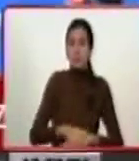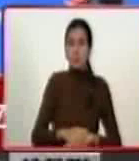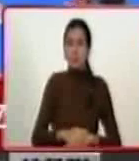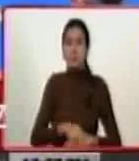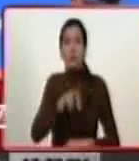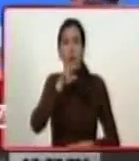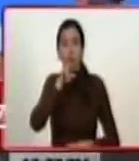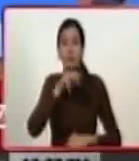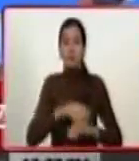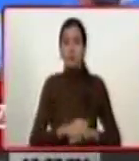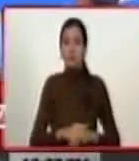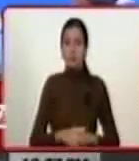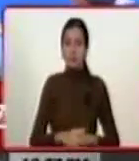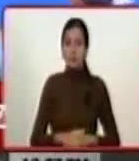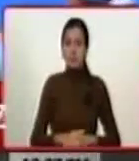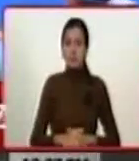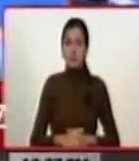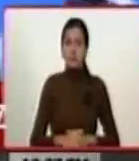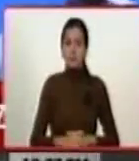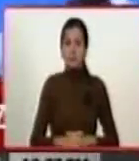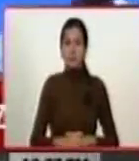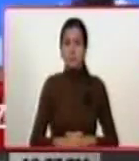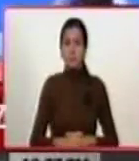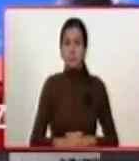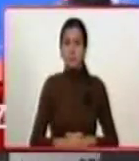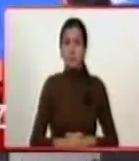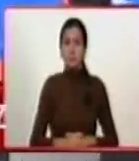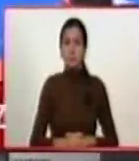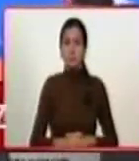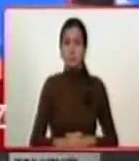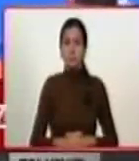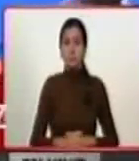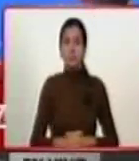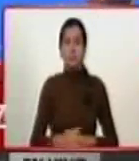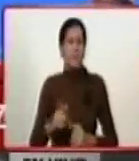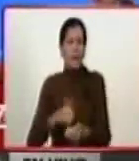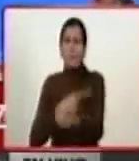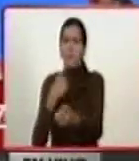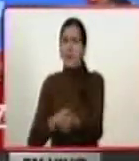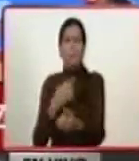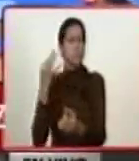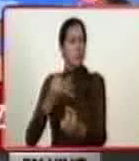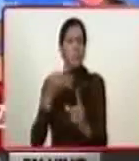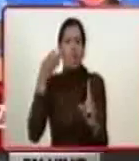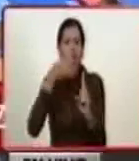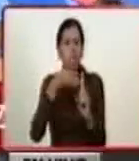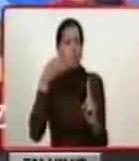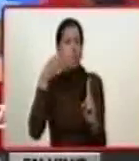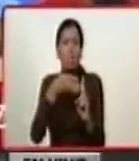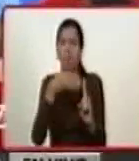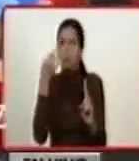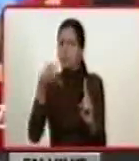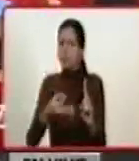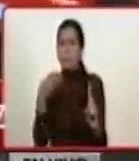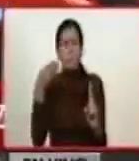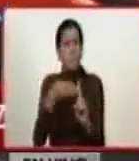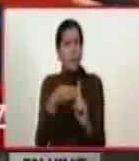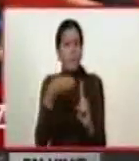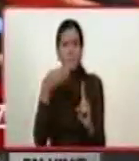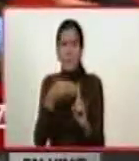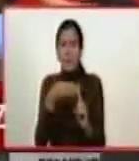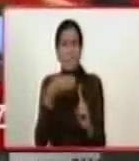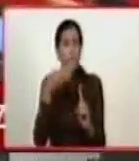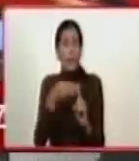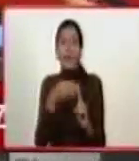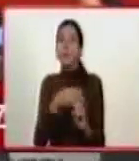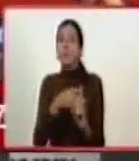palabras de un compañero de un hermano que ha sido atacado una y otra vez pero no